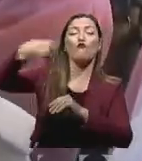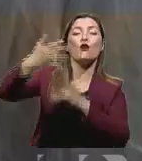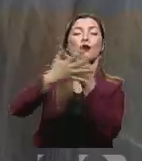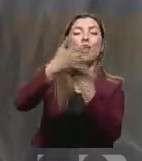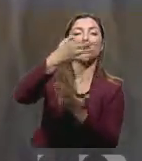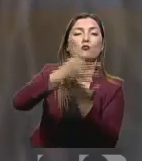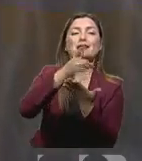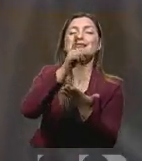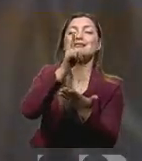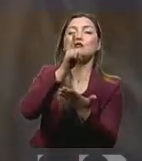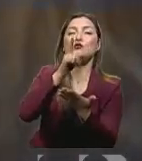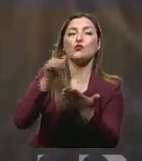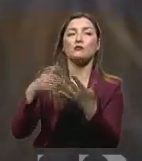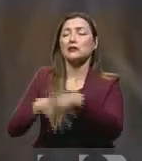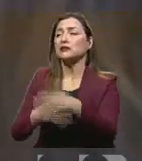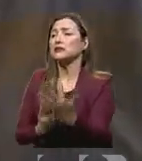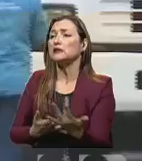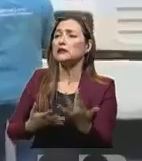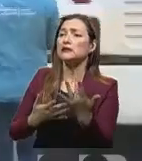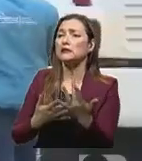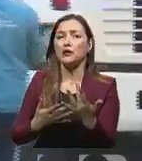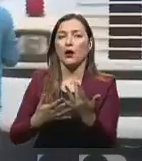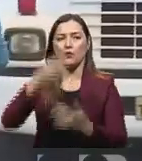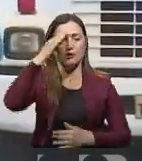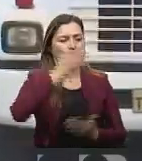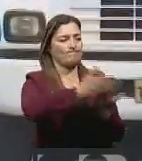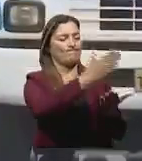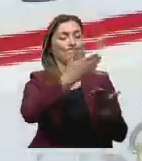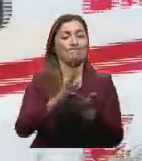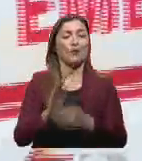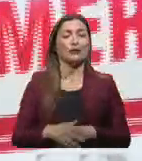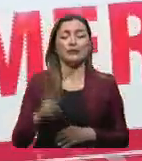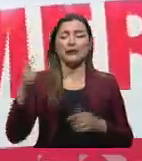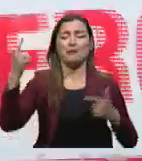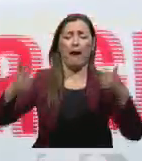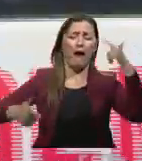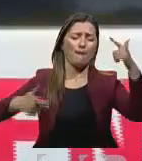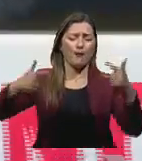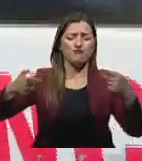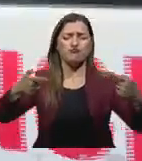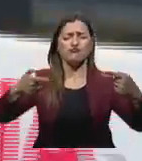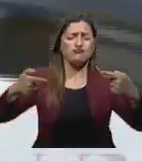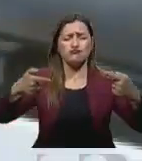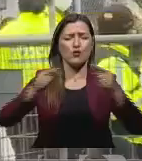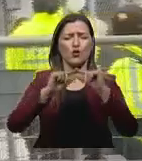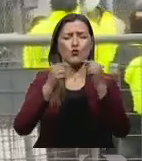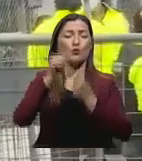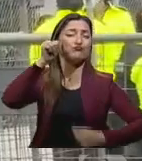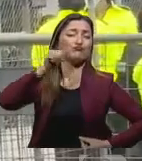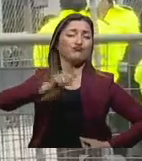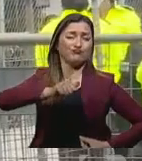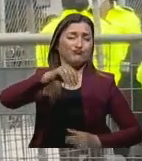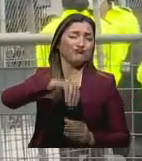de la cárcel de latacunga después de que se registraran nuevas detonaciones y enfrentamientos por parte de las bandas criminales